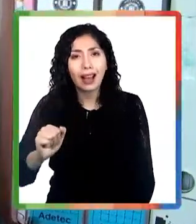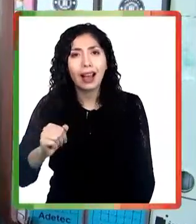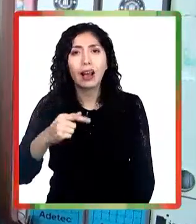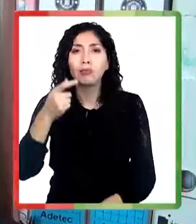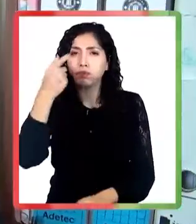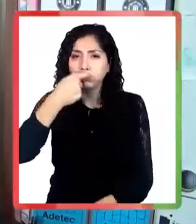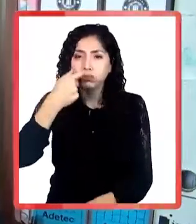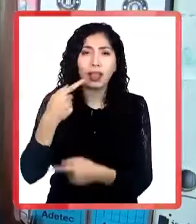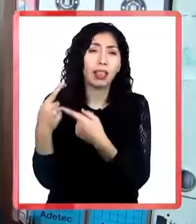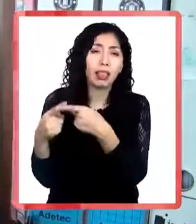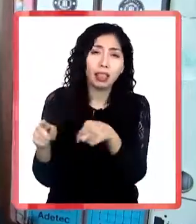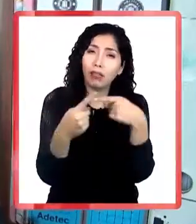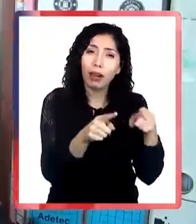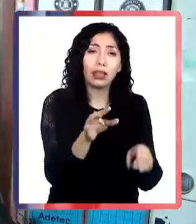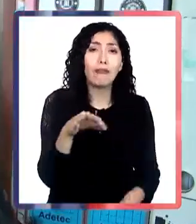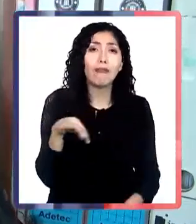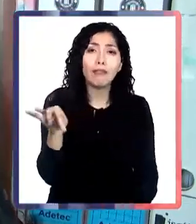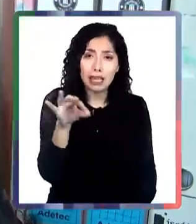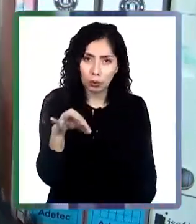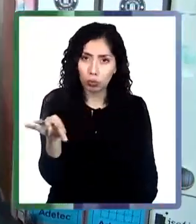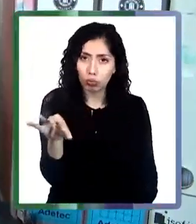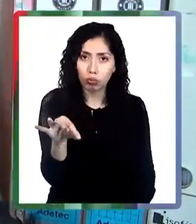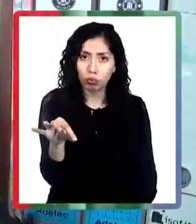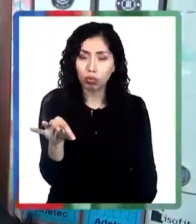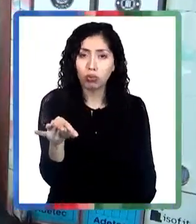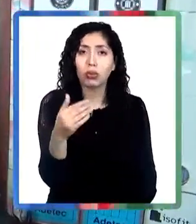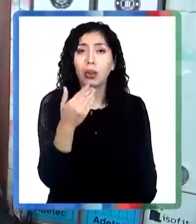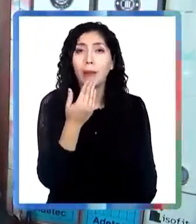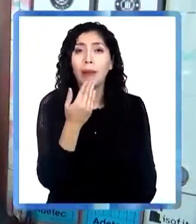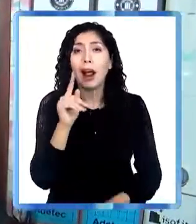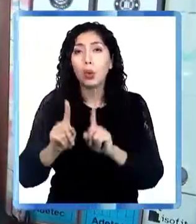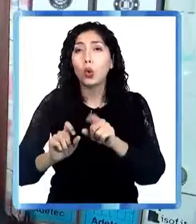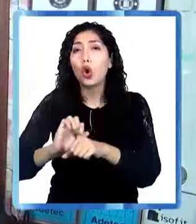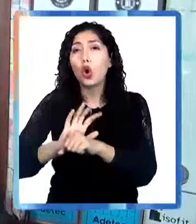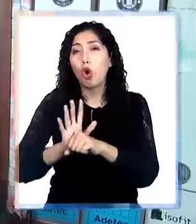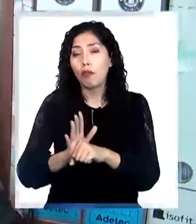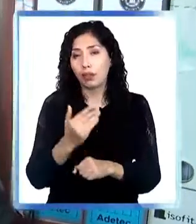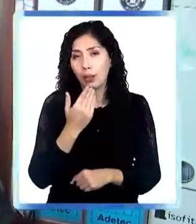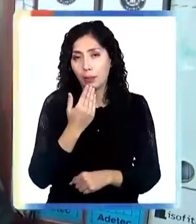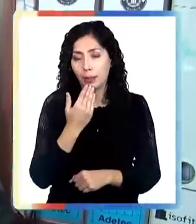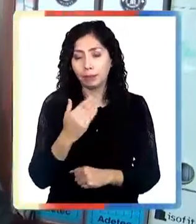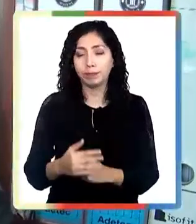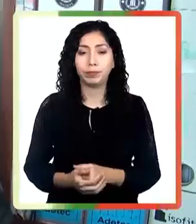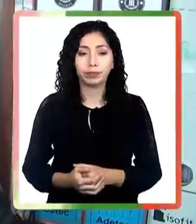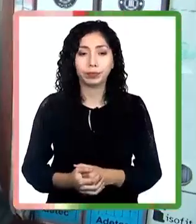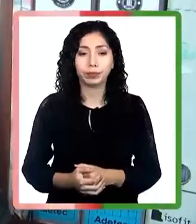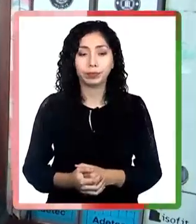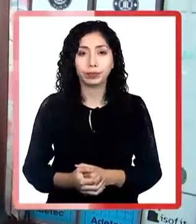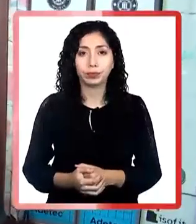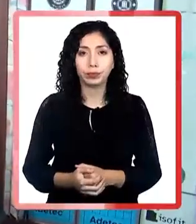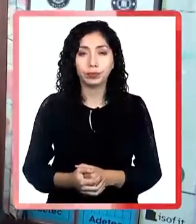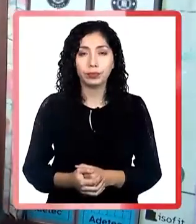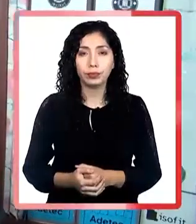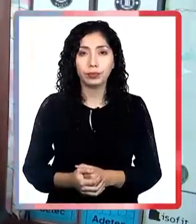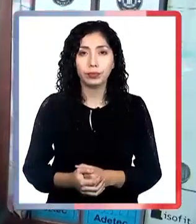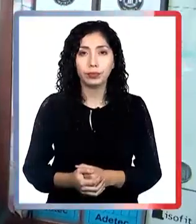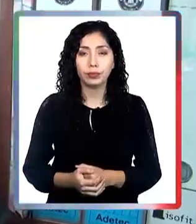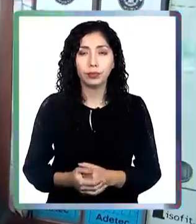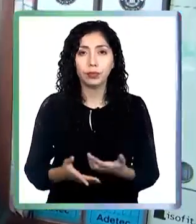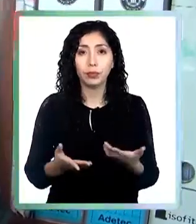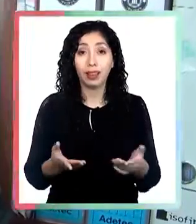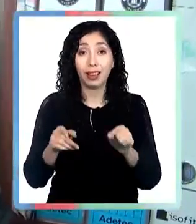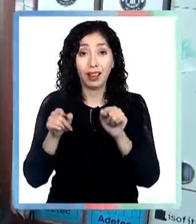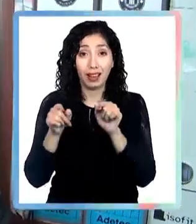metan en bovinos y 11 por ahí kubik también lo curioso de este